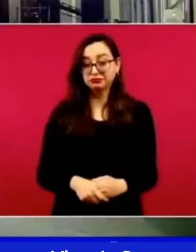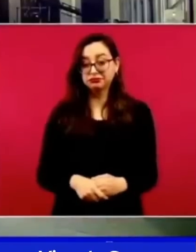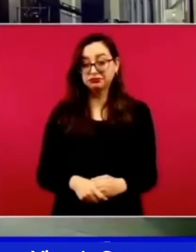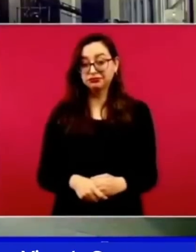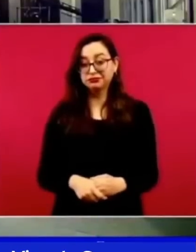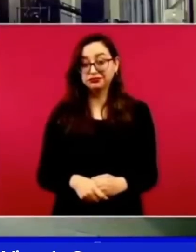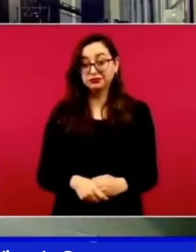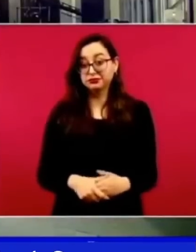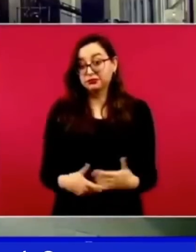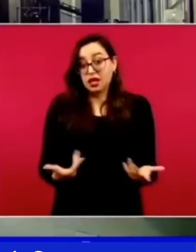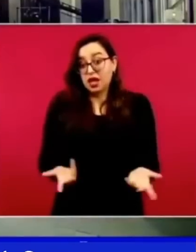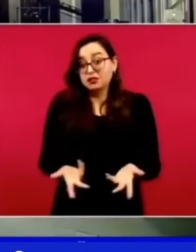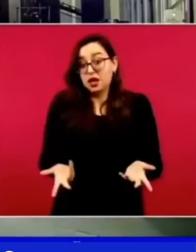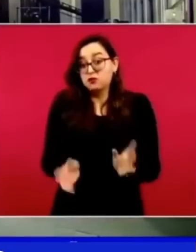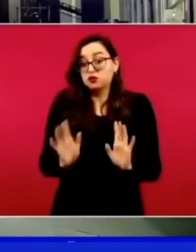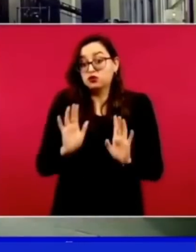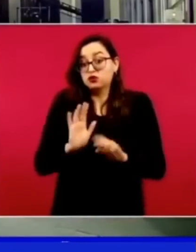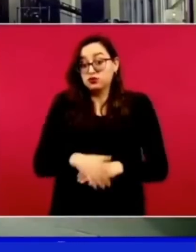¿Qué hacer ante eso?